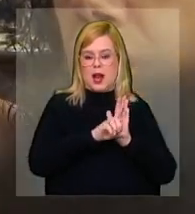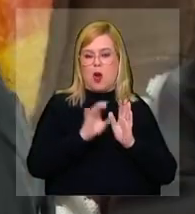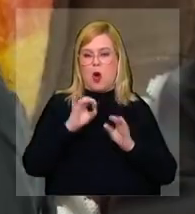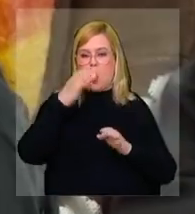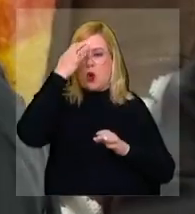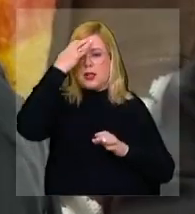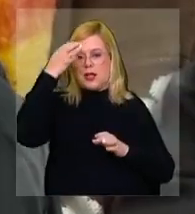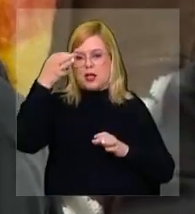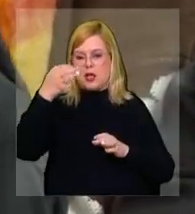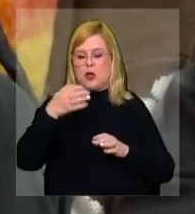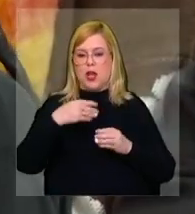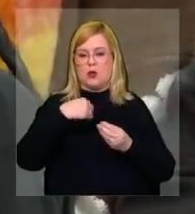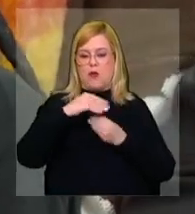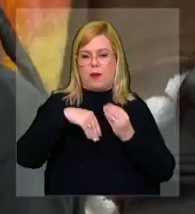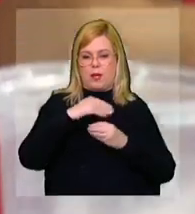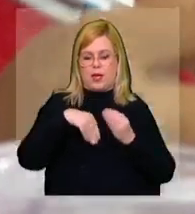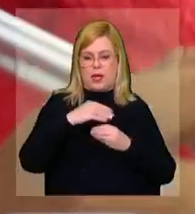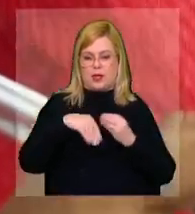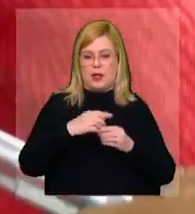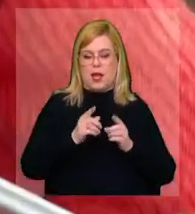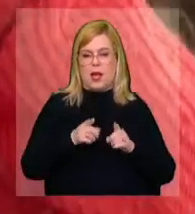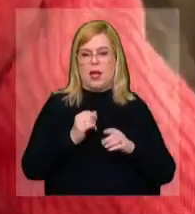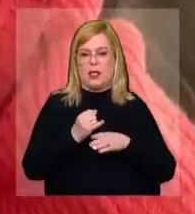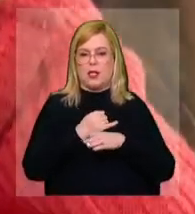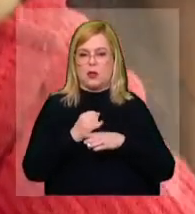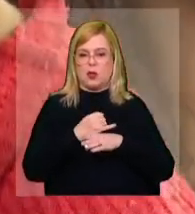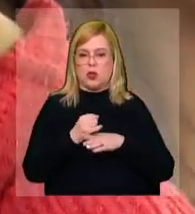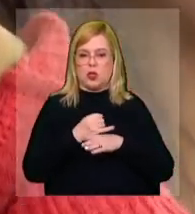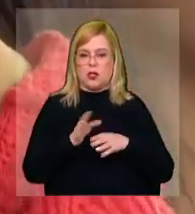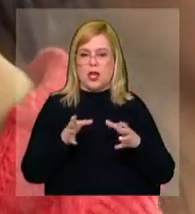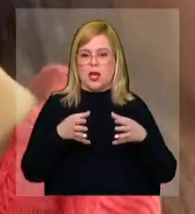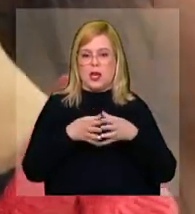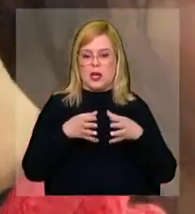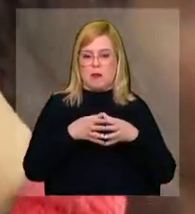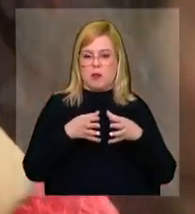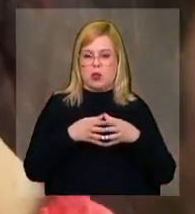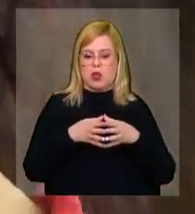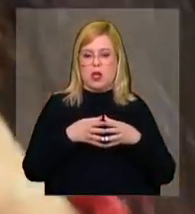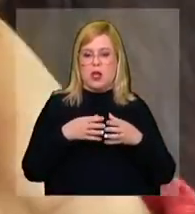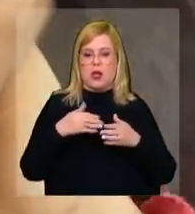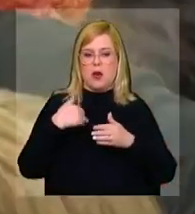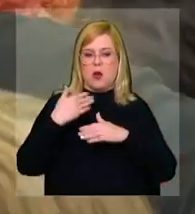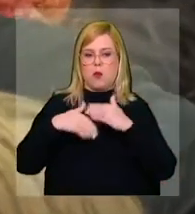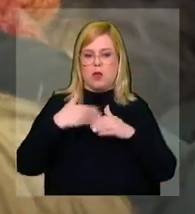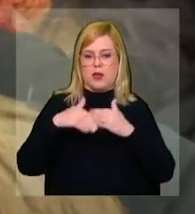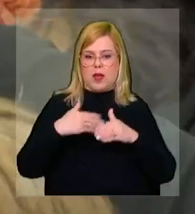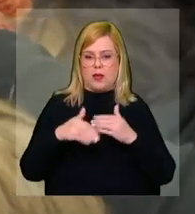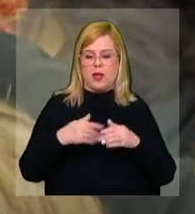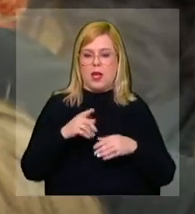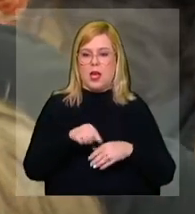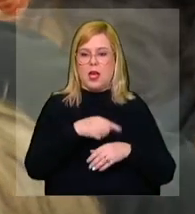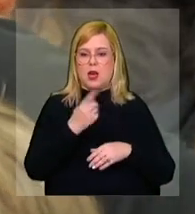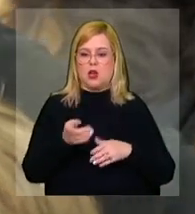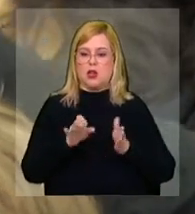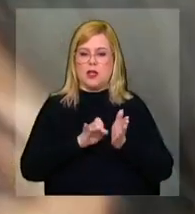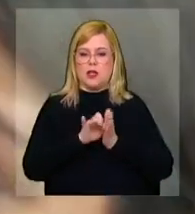personas afro, a sus familias y a instituciones, a equipos que están interviniendo con personas de la comunidad afrodescendiente. El otro componente del